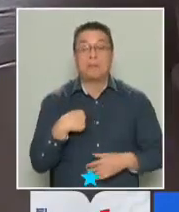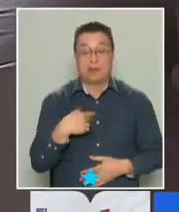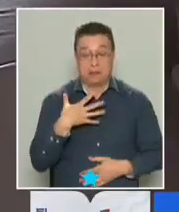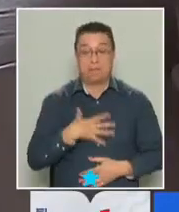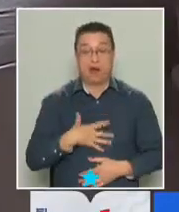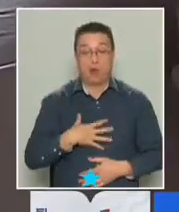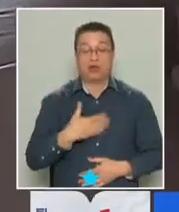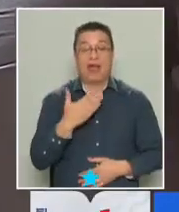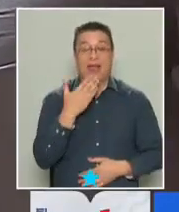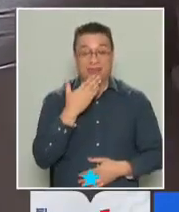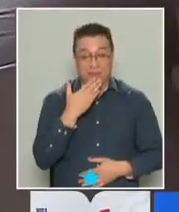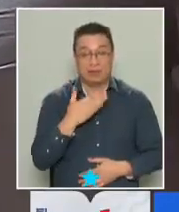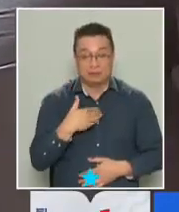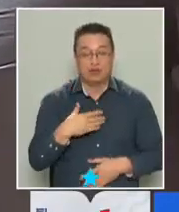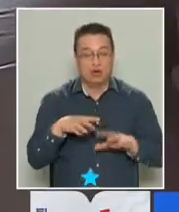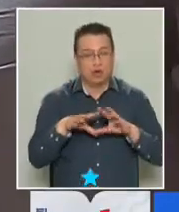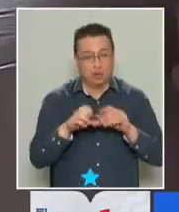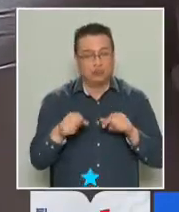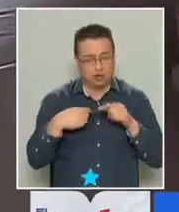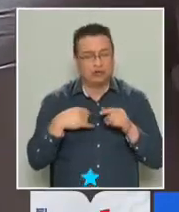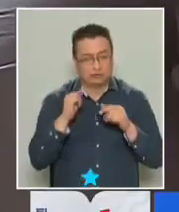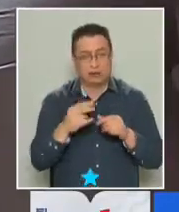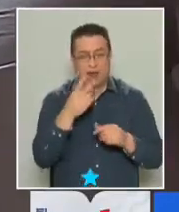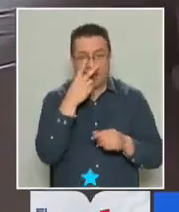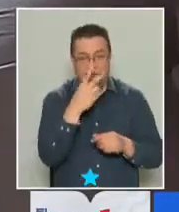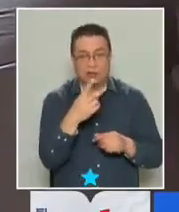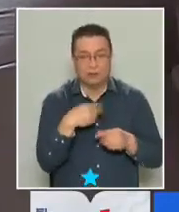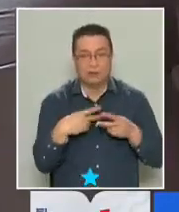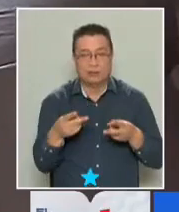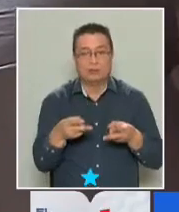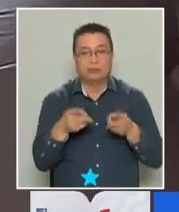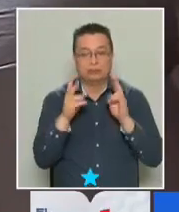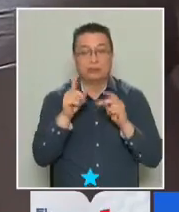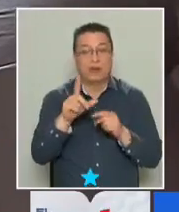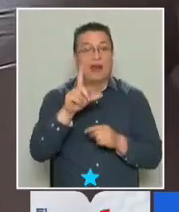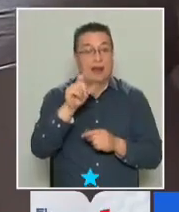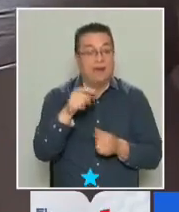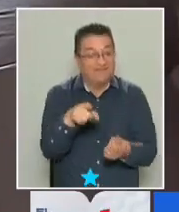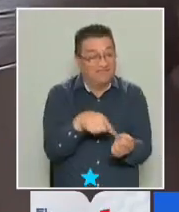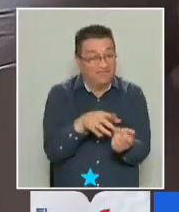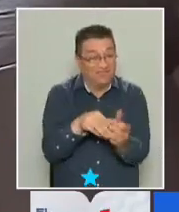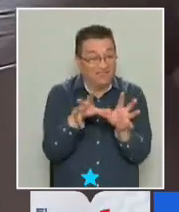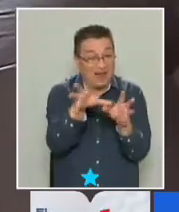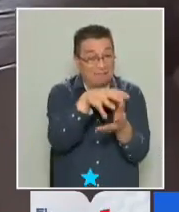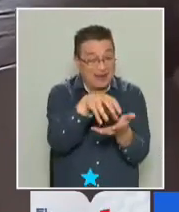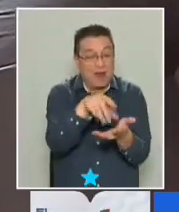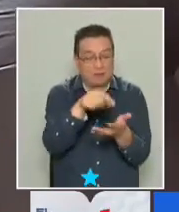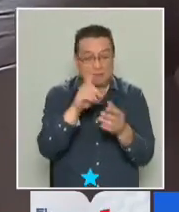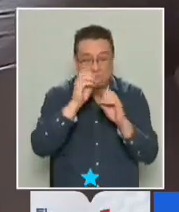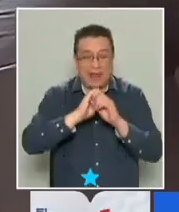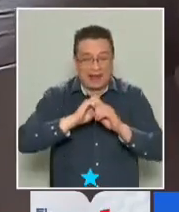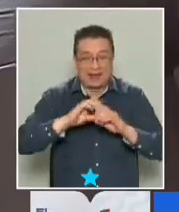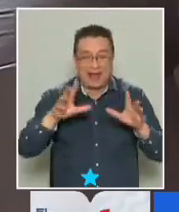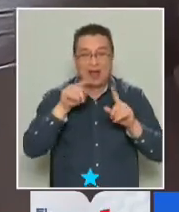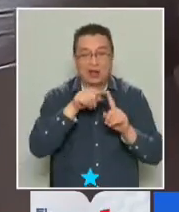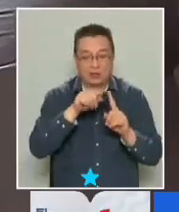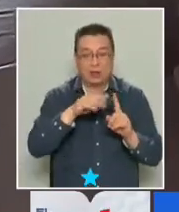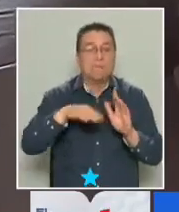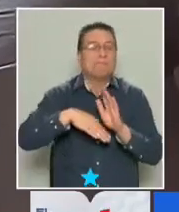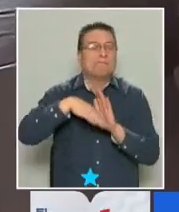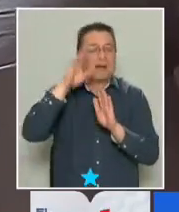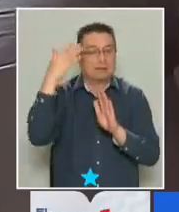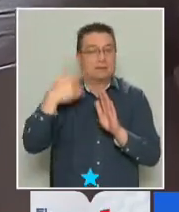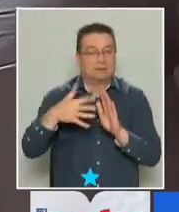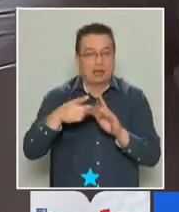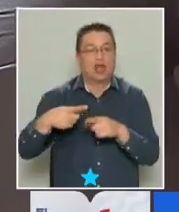también coincido con él ver en la disposición referida a la familia el concepto más claro de que las familias del pilares del